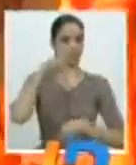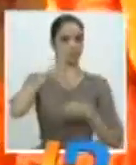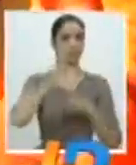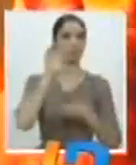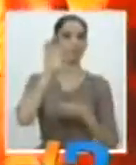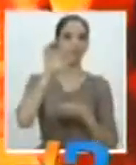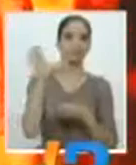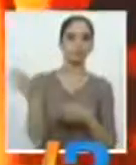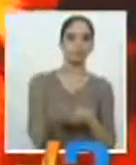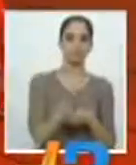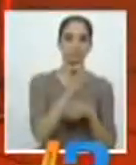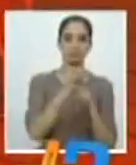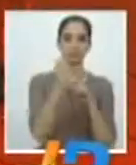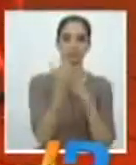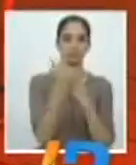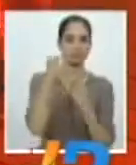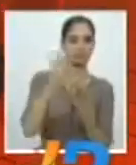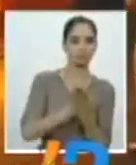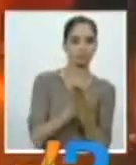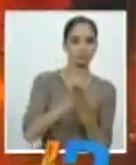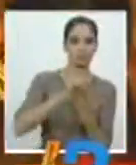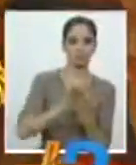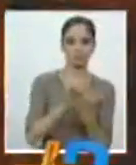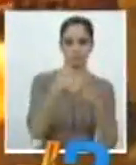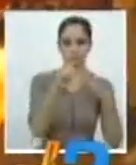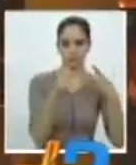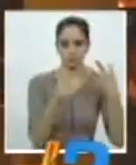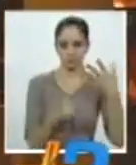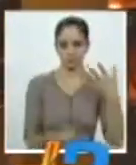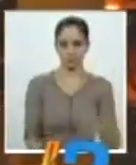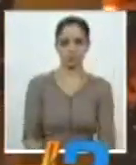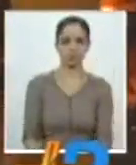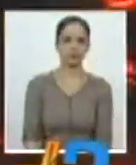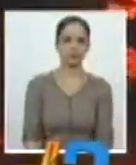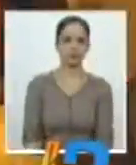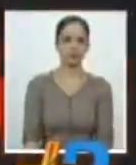mismo espacio toda la cultura musical y dancística.